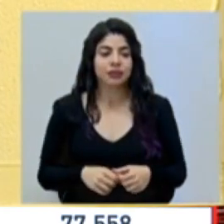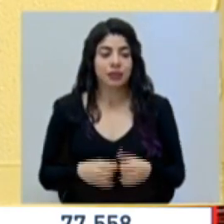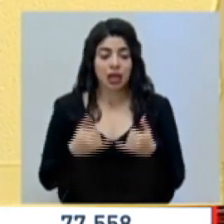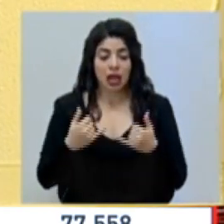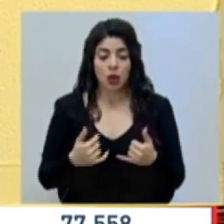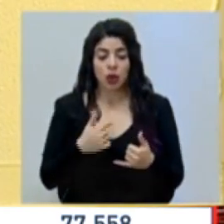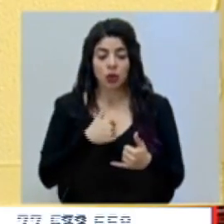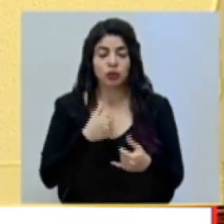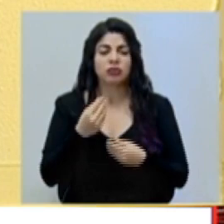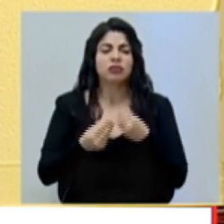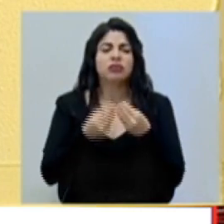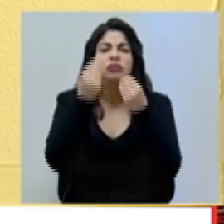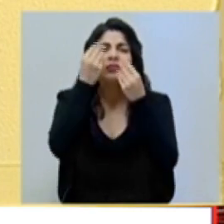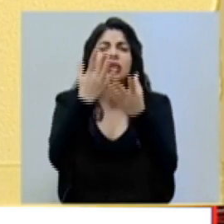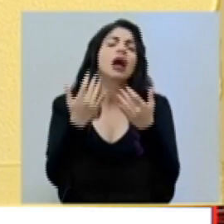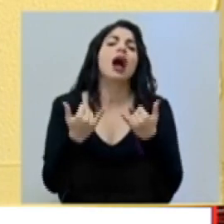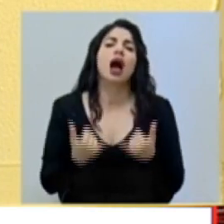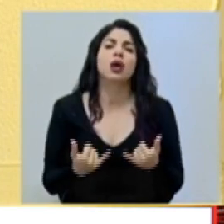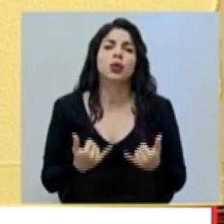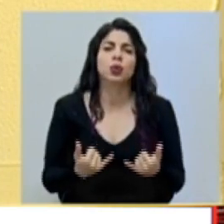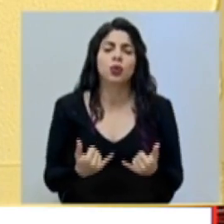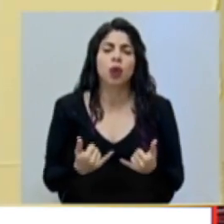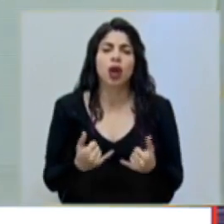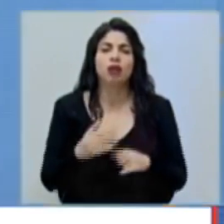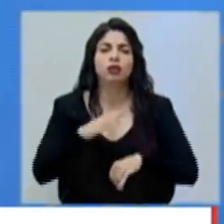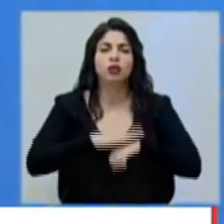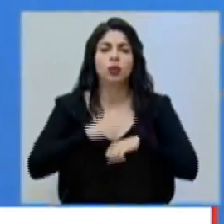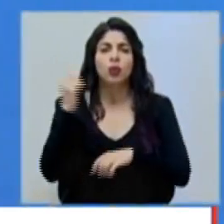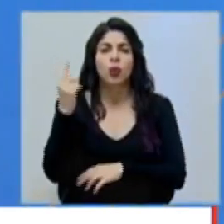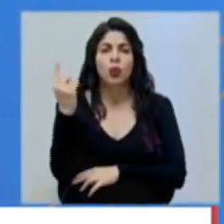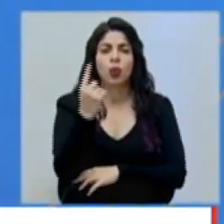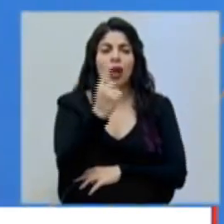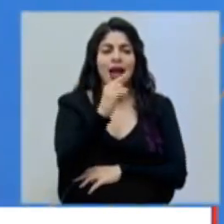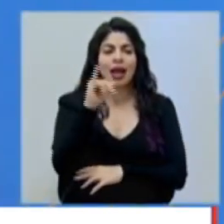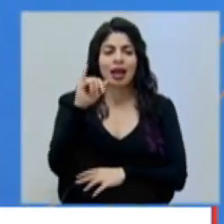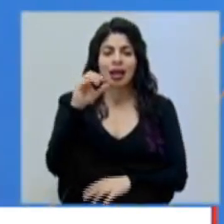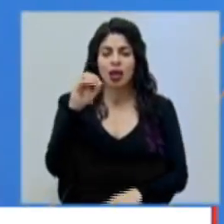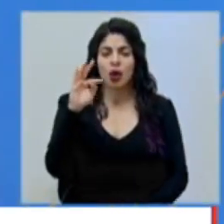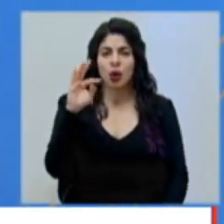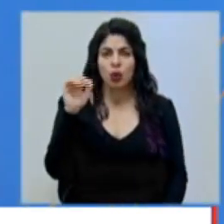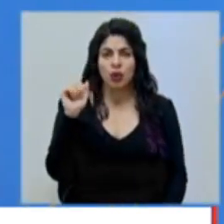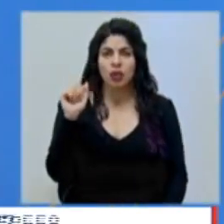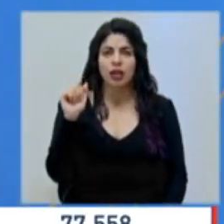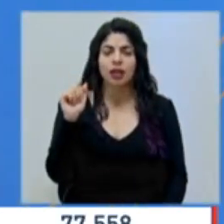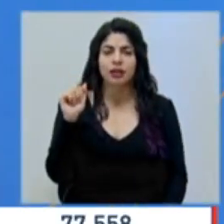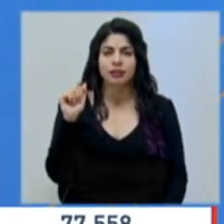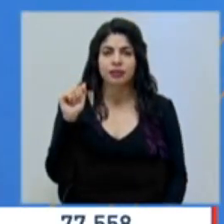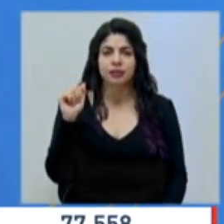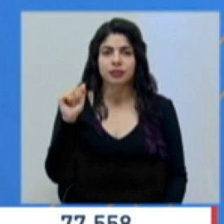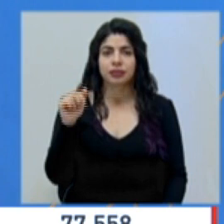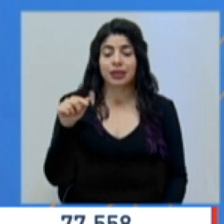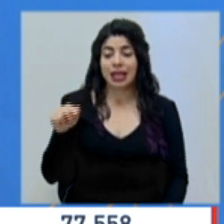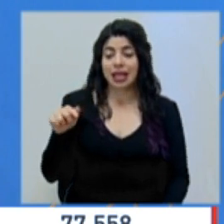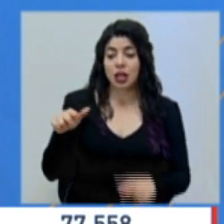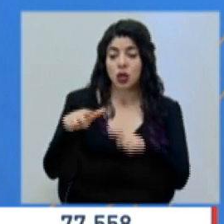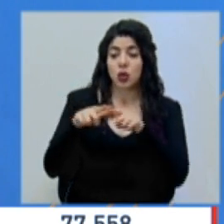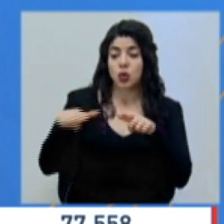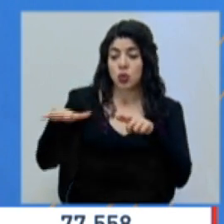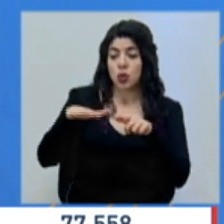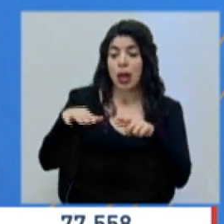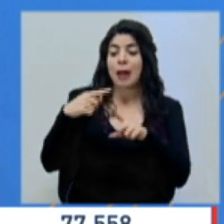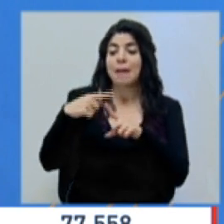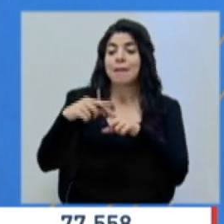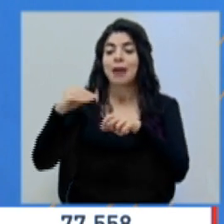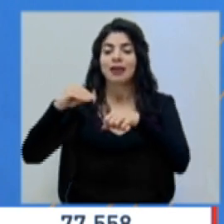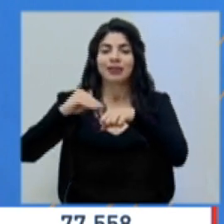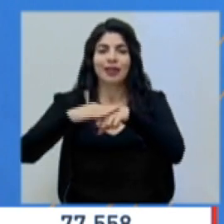Procederé a dar una actualización en relación al huracán Iota, tanto en su posición como el efecto indirecto